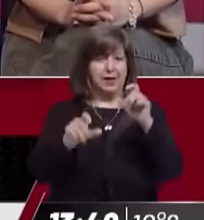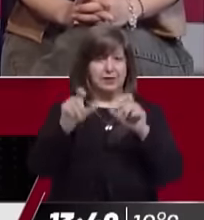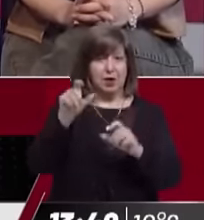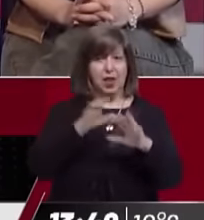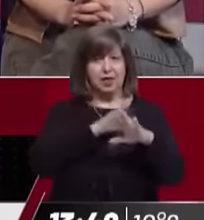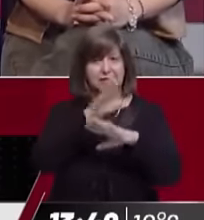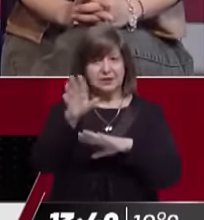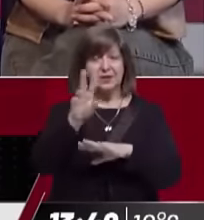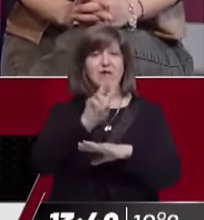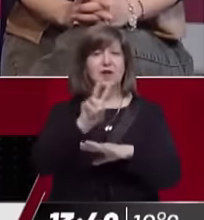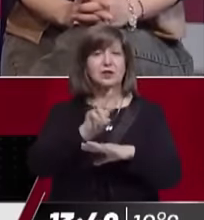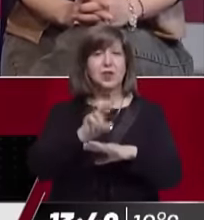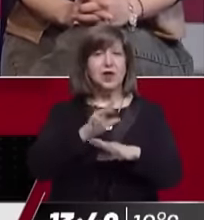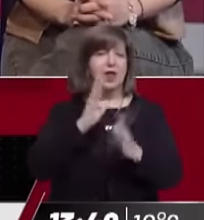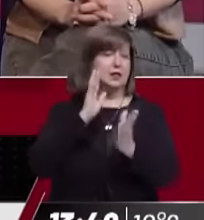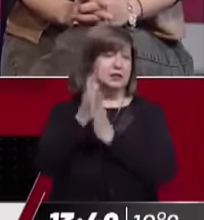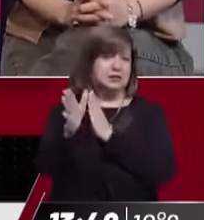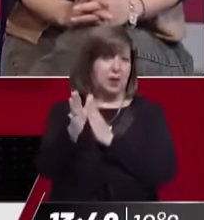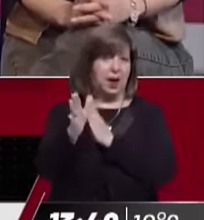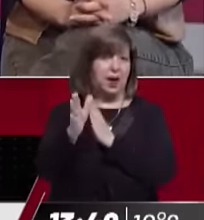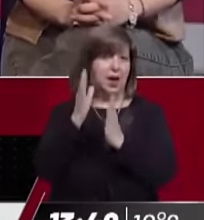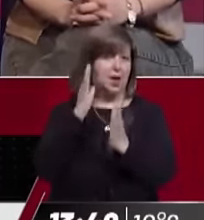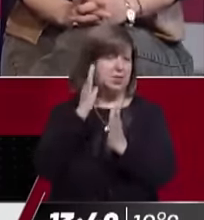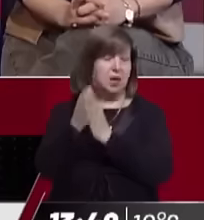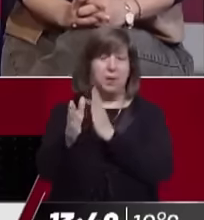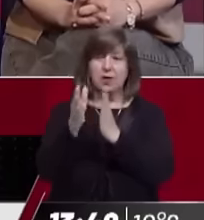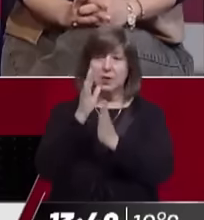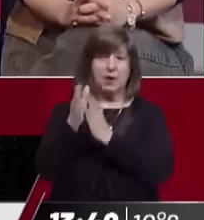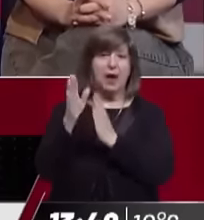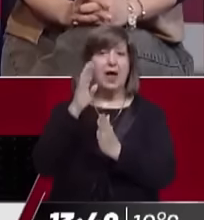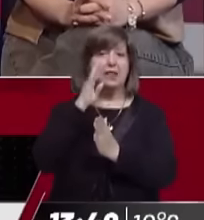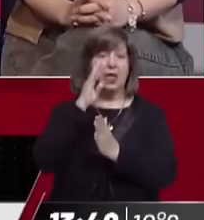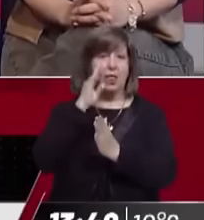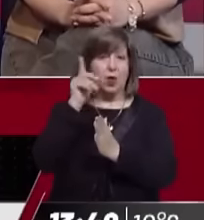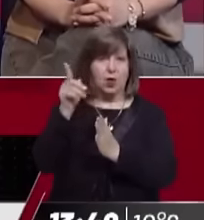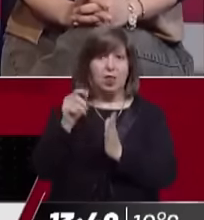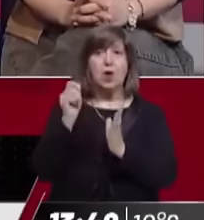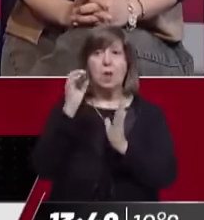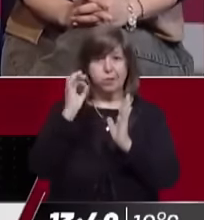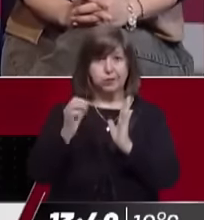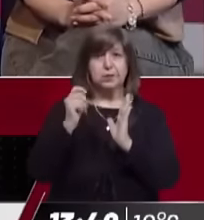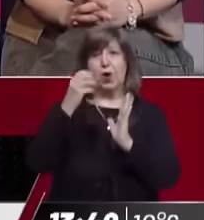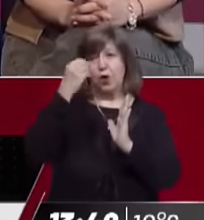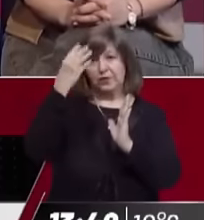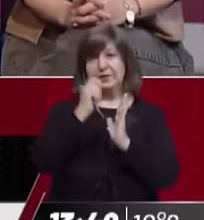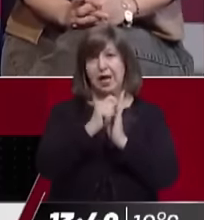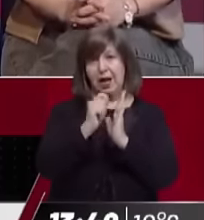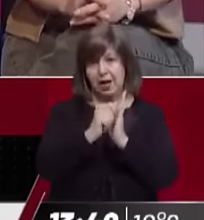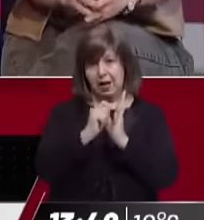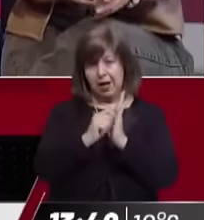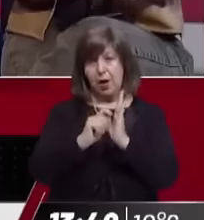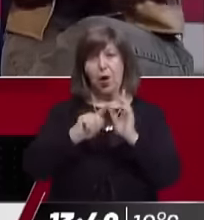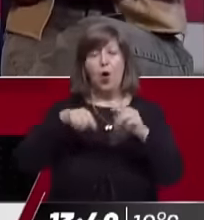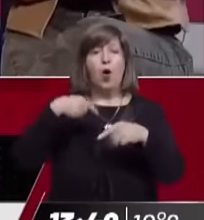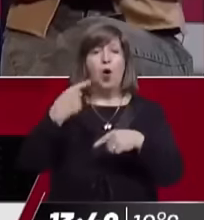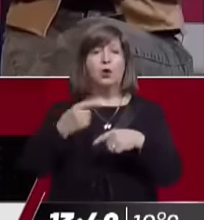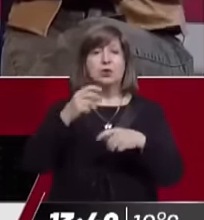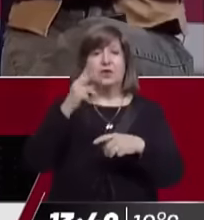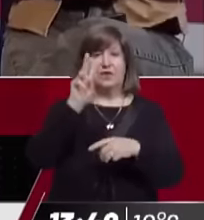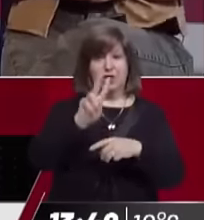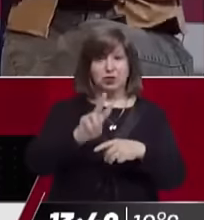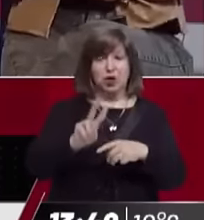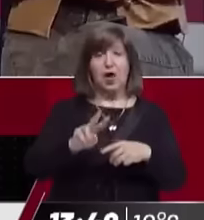Maduro. Aquí solamente los Estados Unidos, que están registrados, ¿no? Después hay muchos otros